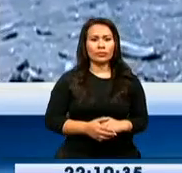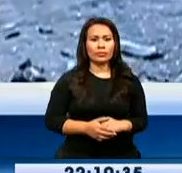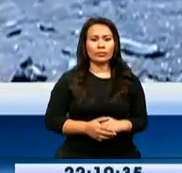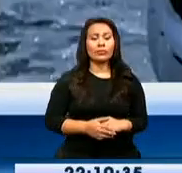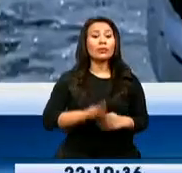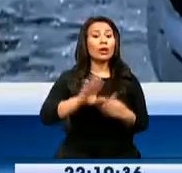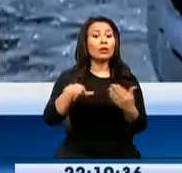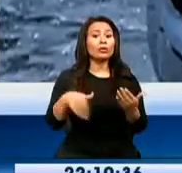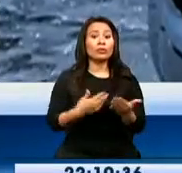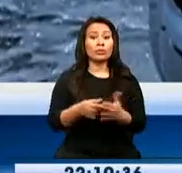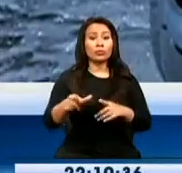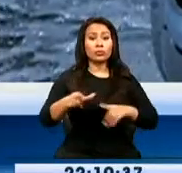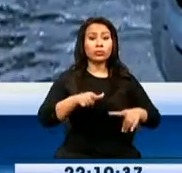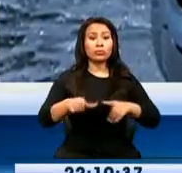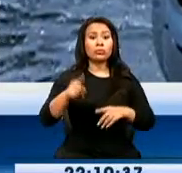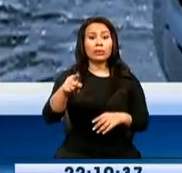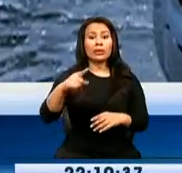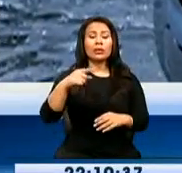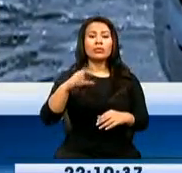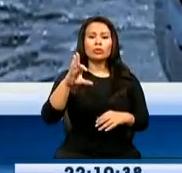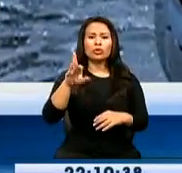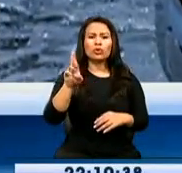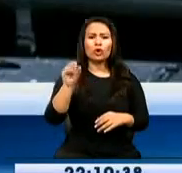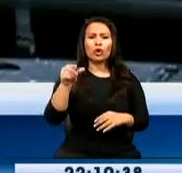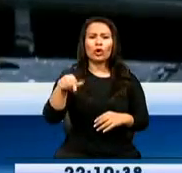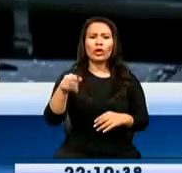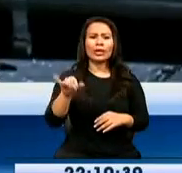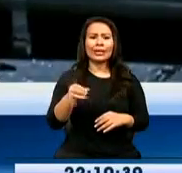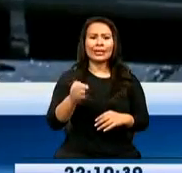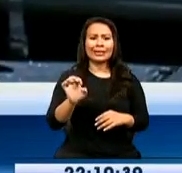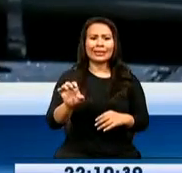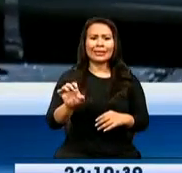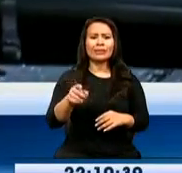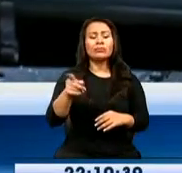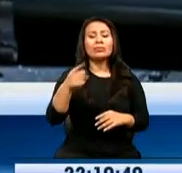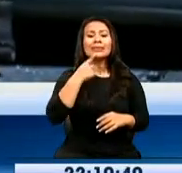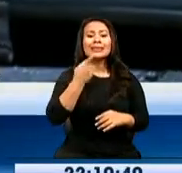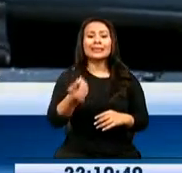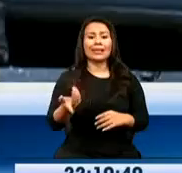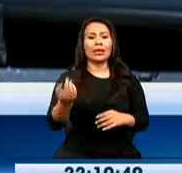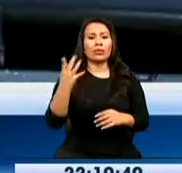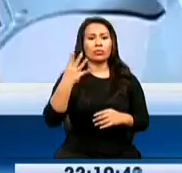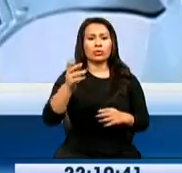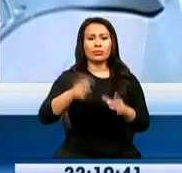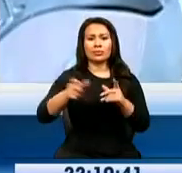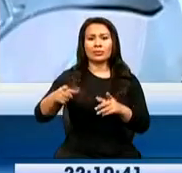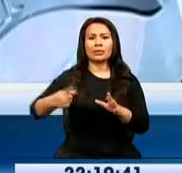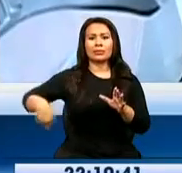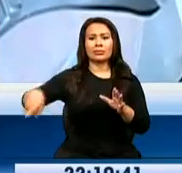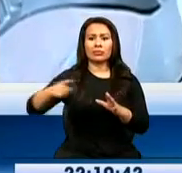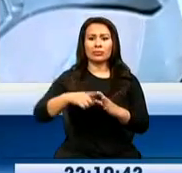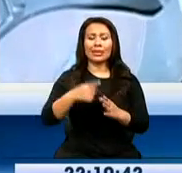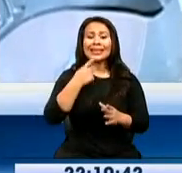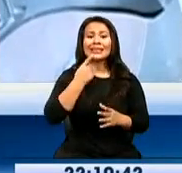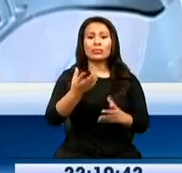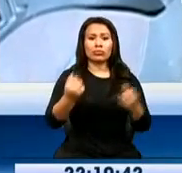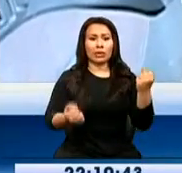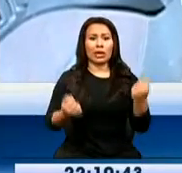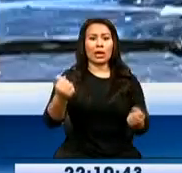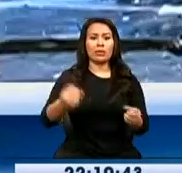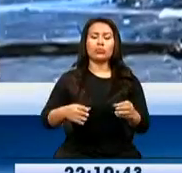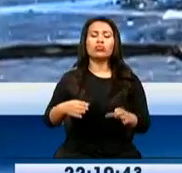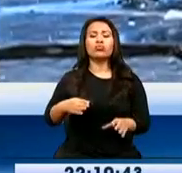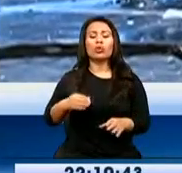Todo sucedió a la altura del sector del Troje. El accidente se reportó cerca de las 7 de la mañana. El conductor del vehículo Forza circulaba en